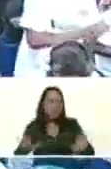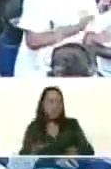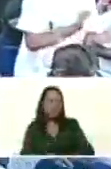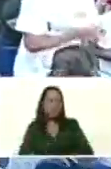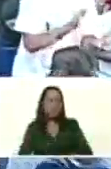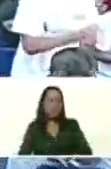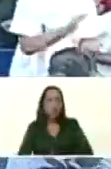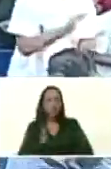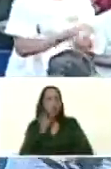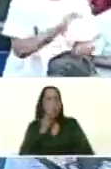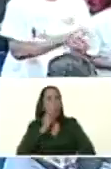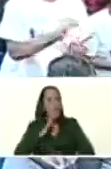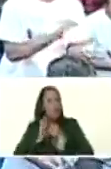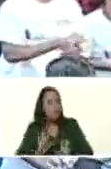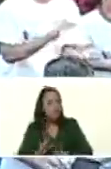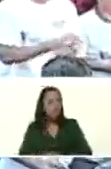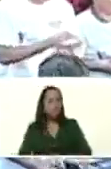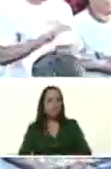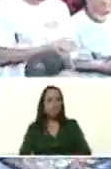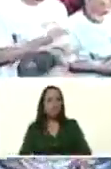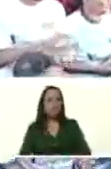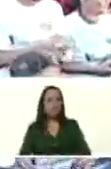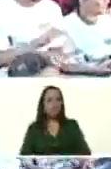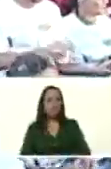Por ejemplo,